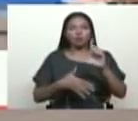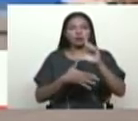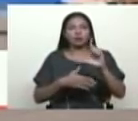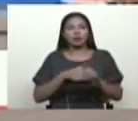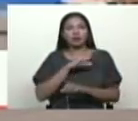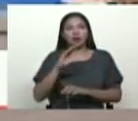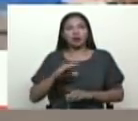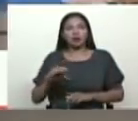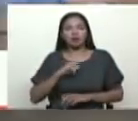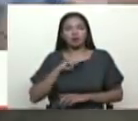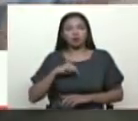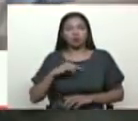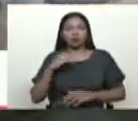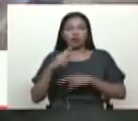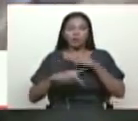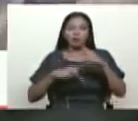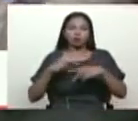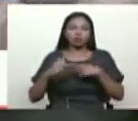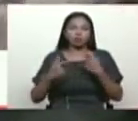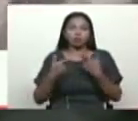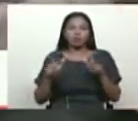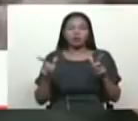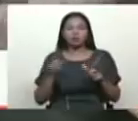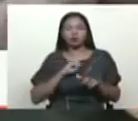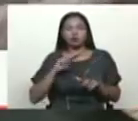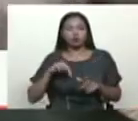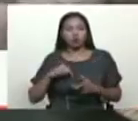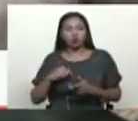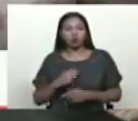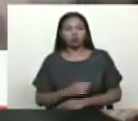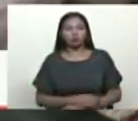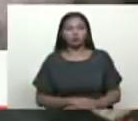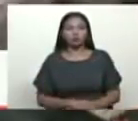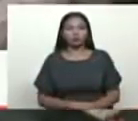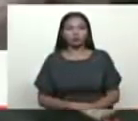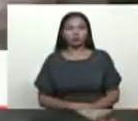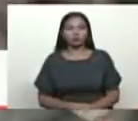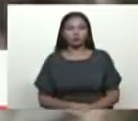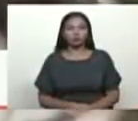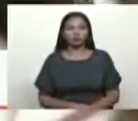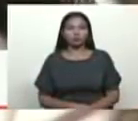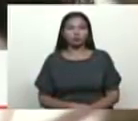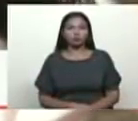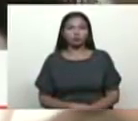Caribe en este proceso de liberación del siglo XXI.